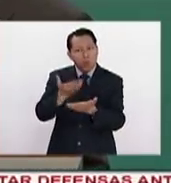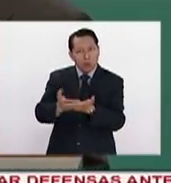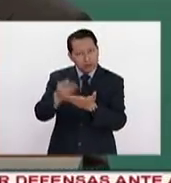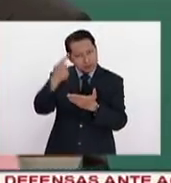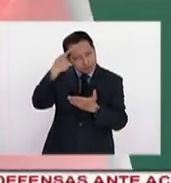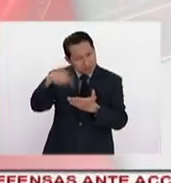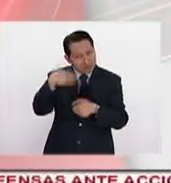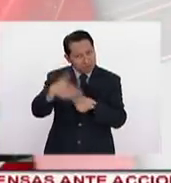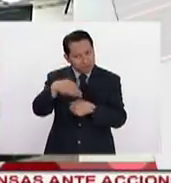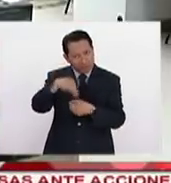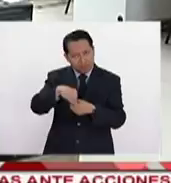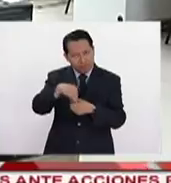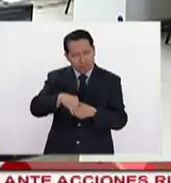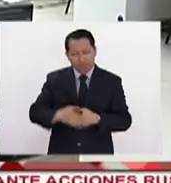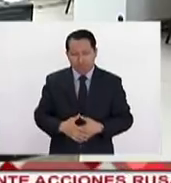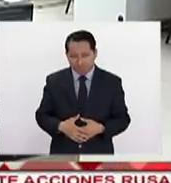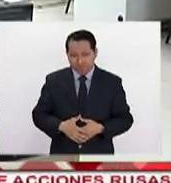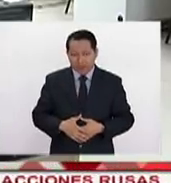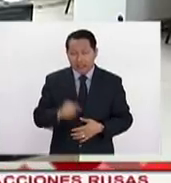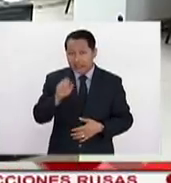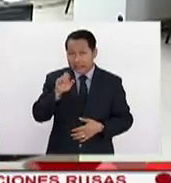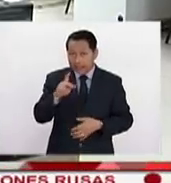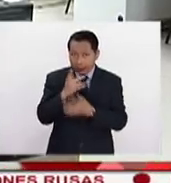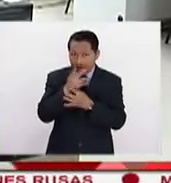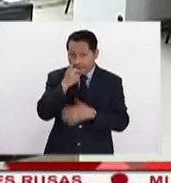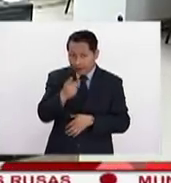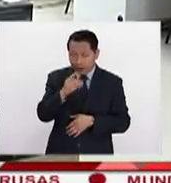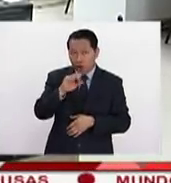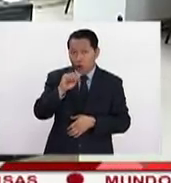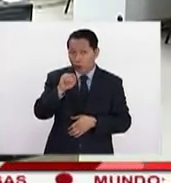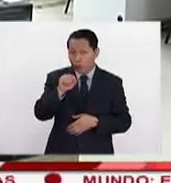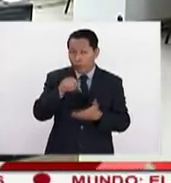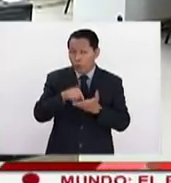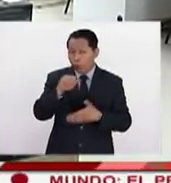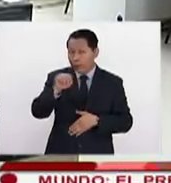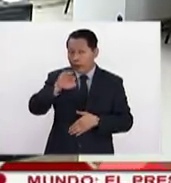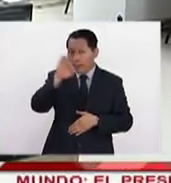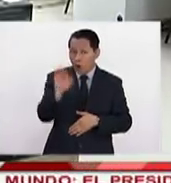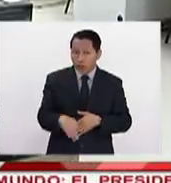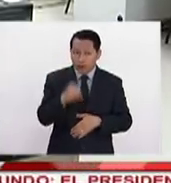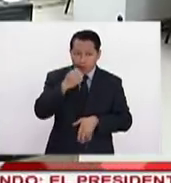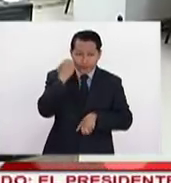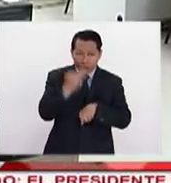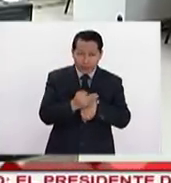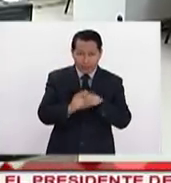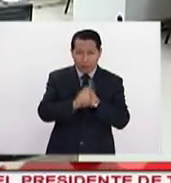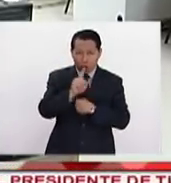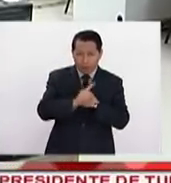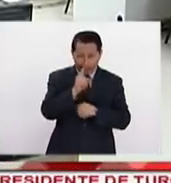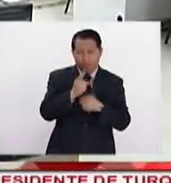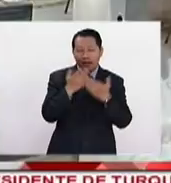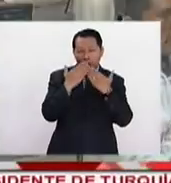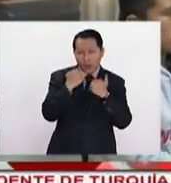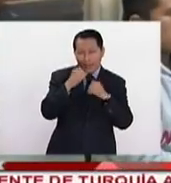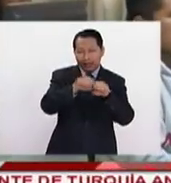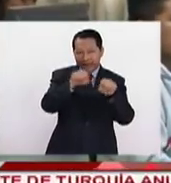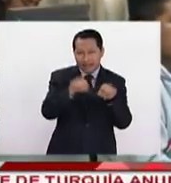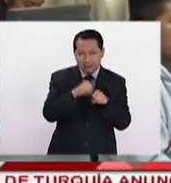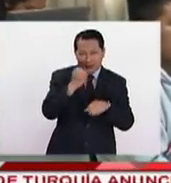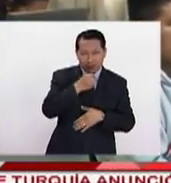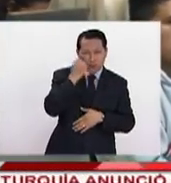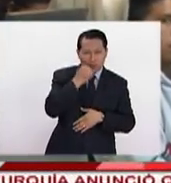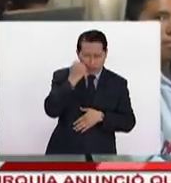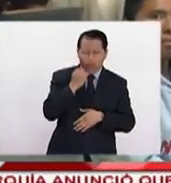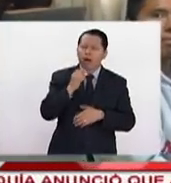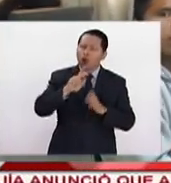electoral. La SEP informó que el 99.9% de los estudiantes afectados por los sismos de septiembre ya se